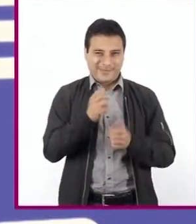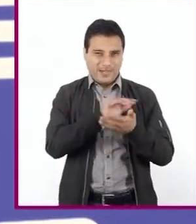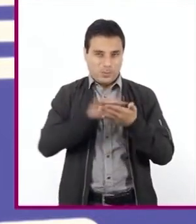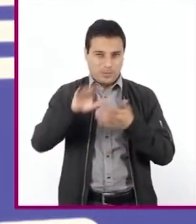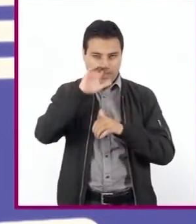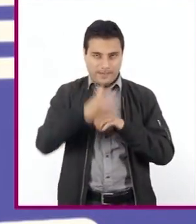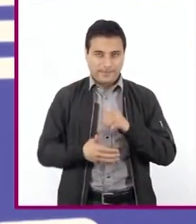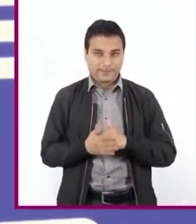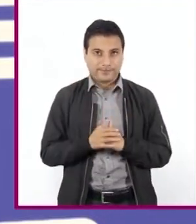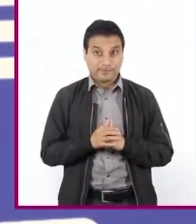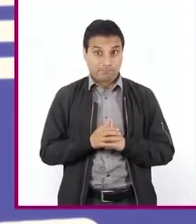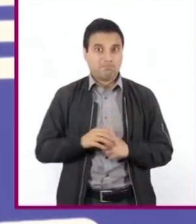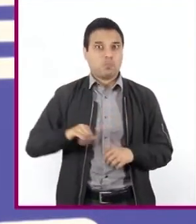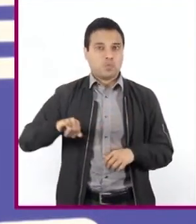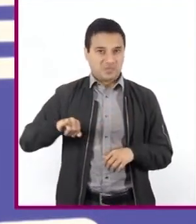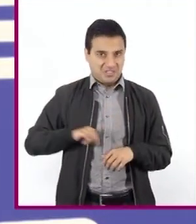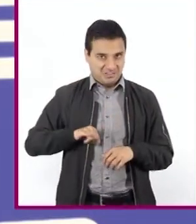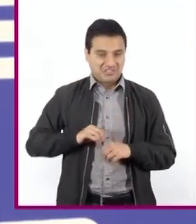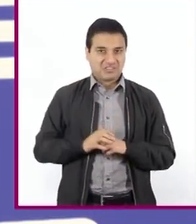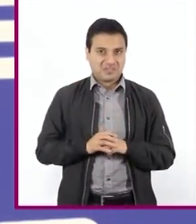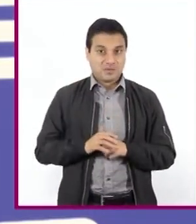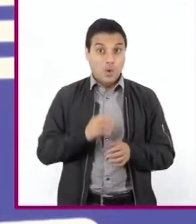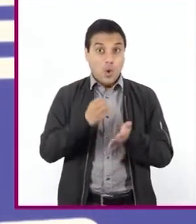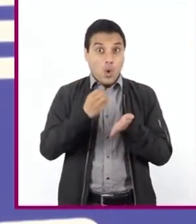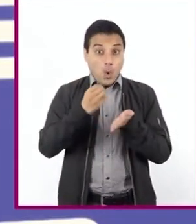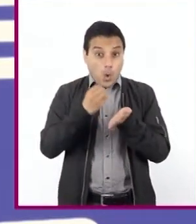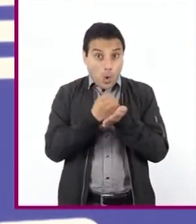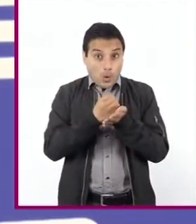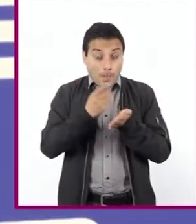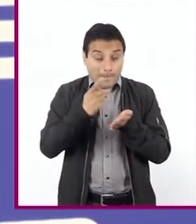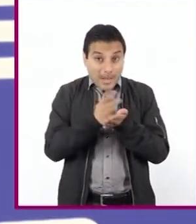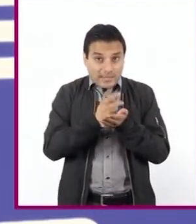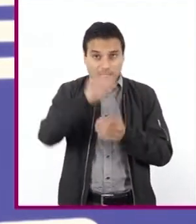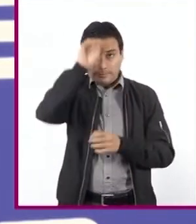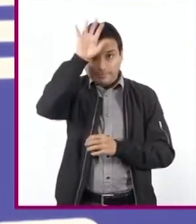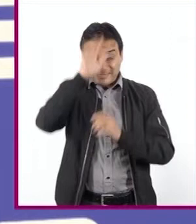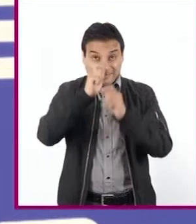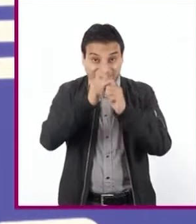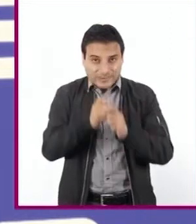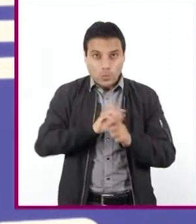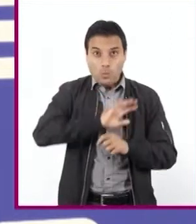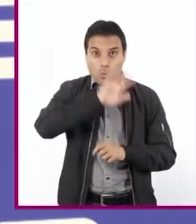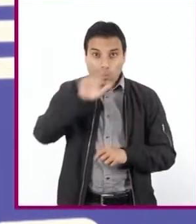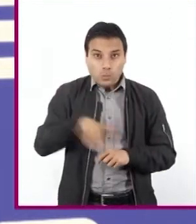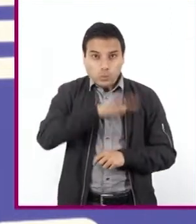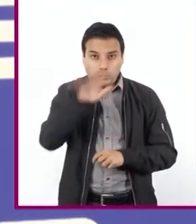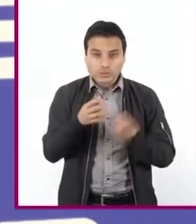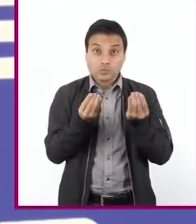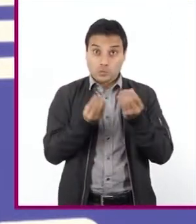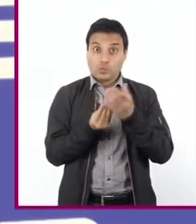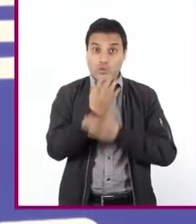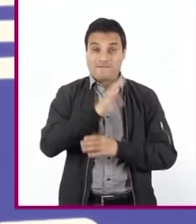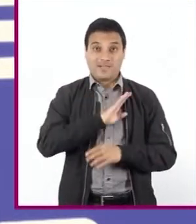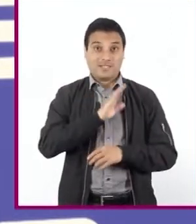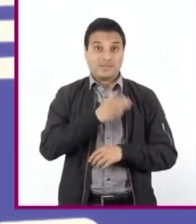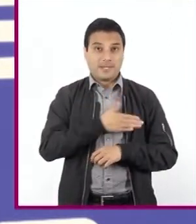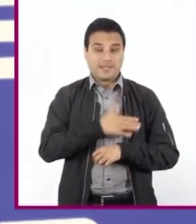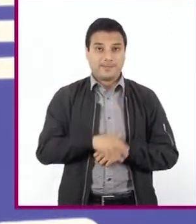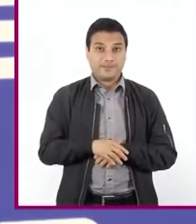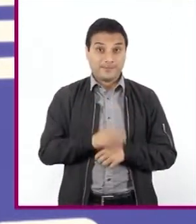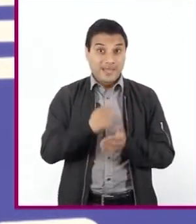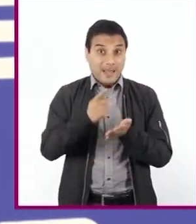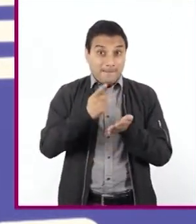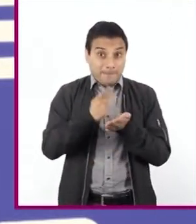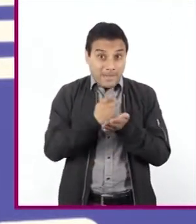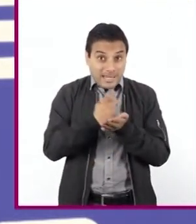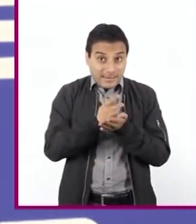Es interesante cómo la minería se convirtió en la principal actividad económica en Nueva España y cómo la plata permitió solventar